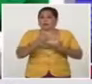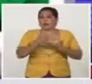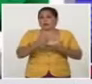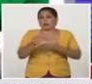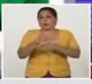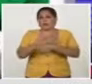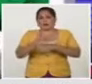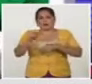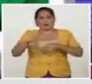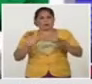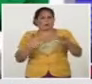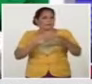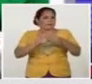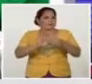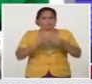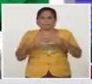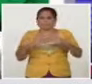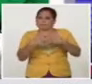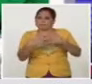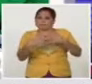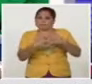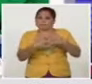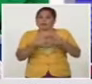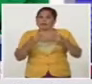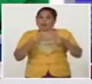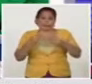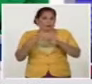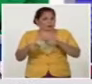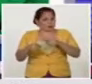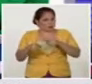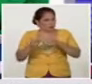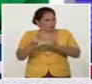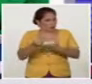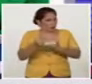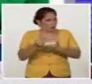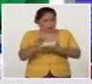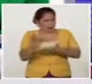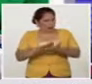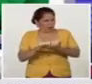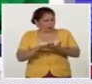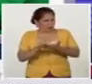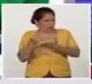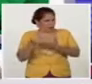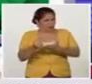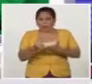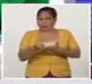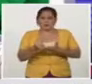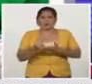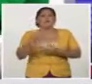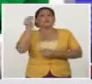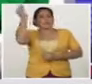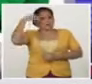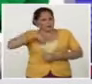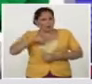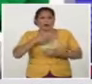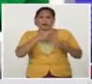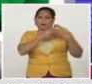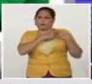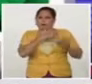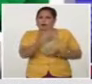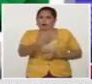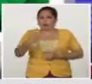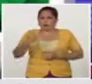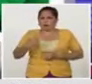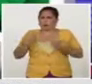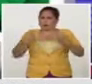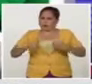con el comportamiento responsable, no hay cooperación, aquí no hay nada que cooperar, aquí cada cual tiene que darse cuenta y para eso